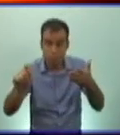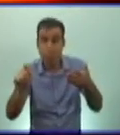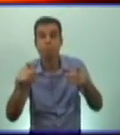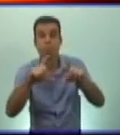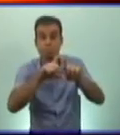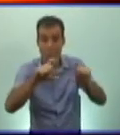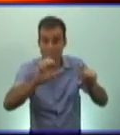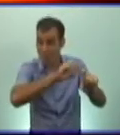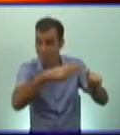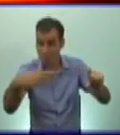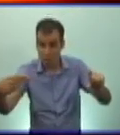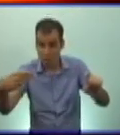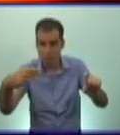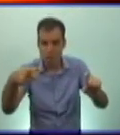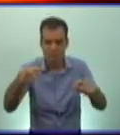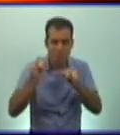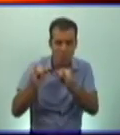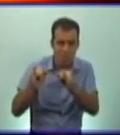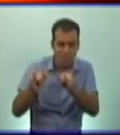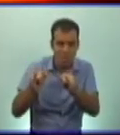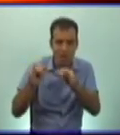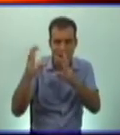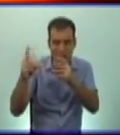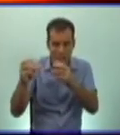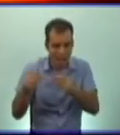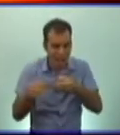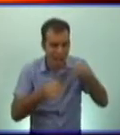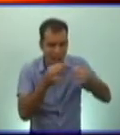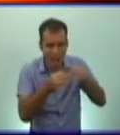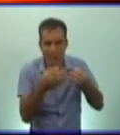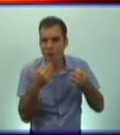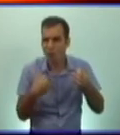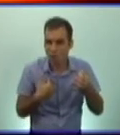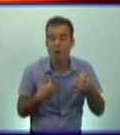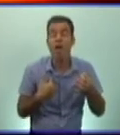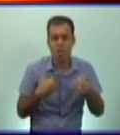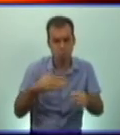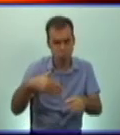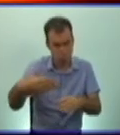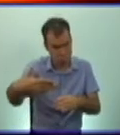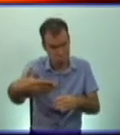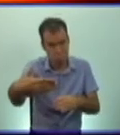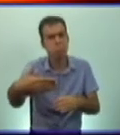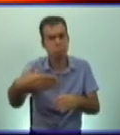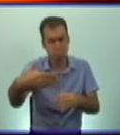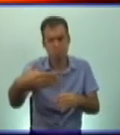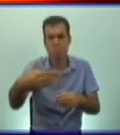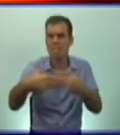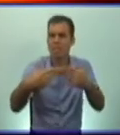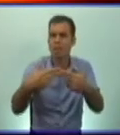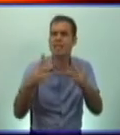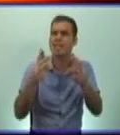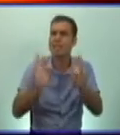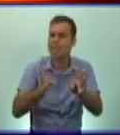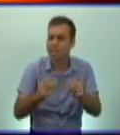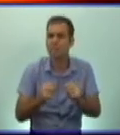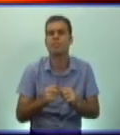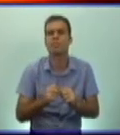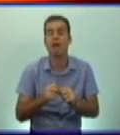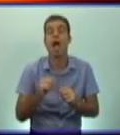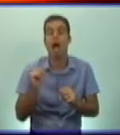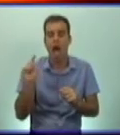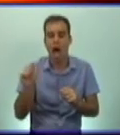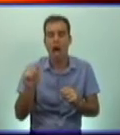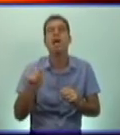la información cualitativa y cuantitativa y no se preocupen que después, posteriormente, realizaremos una consolidación donde trabajaremos